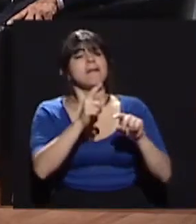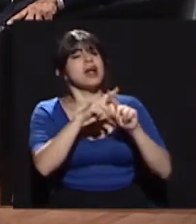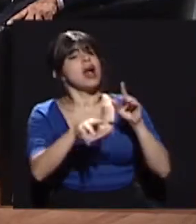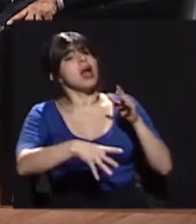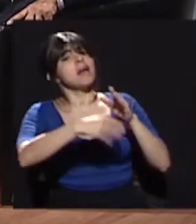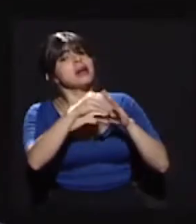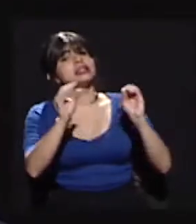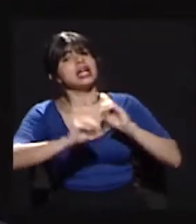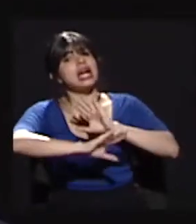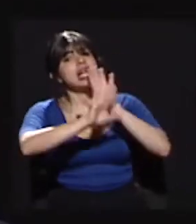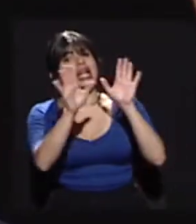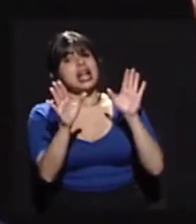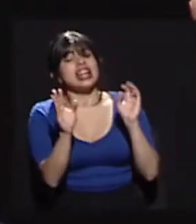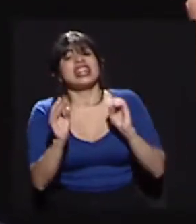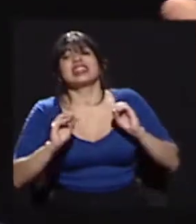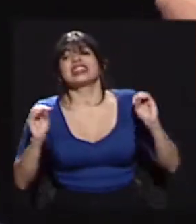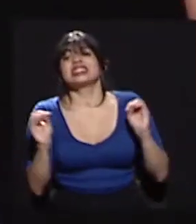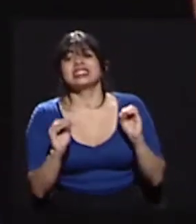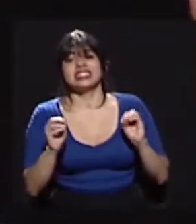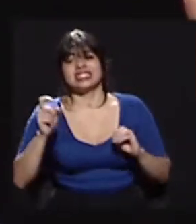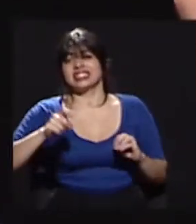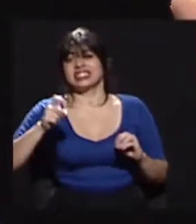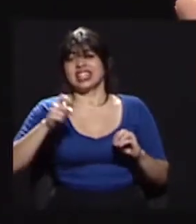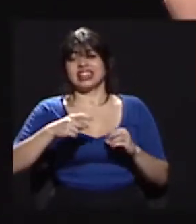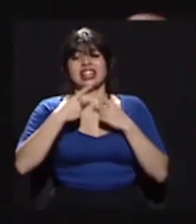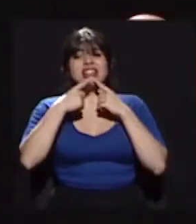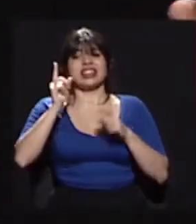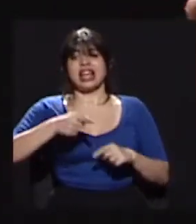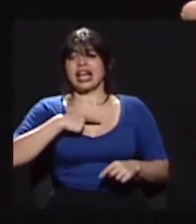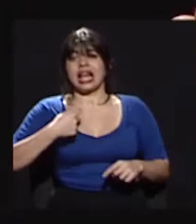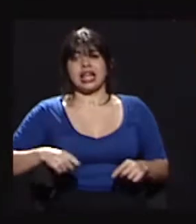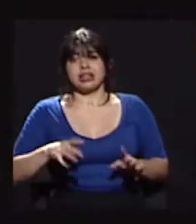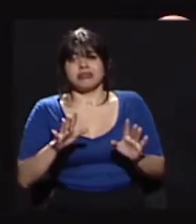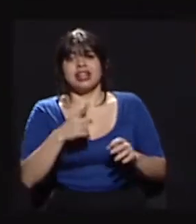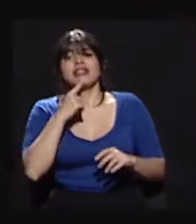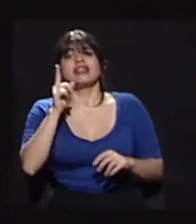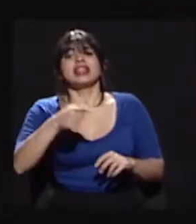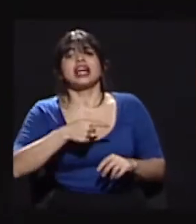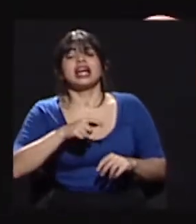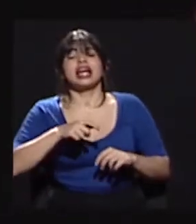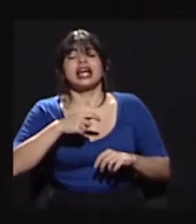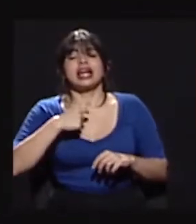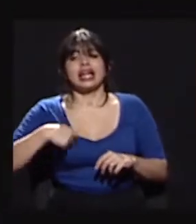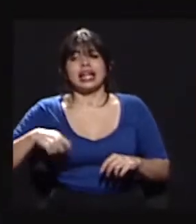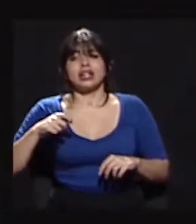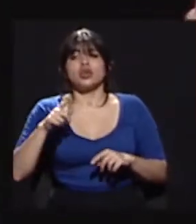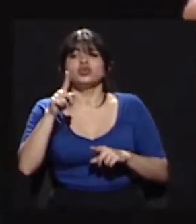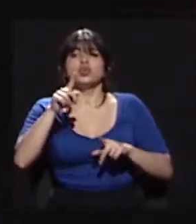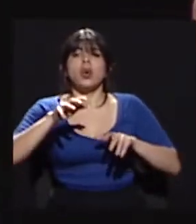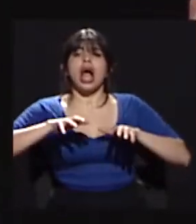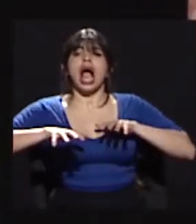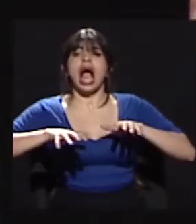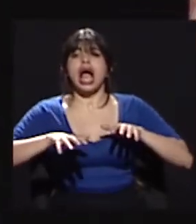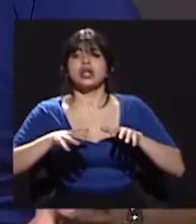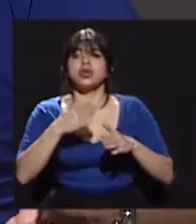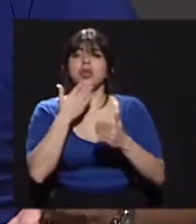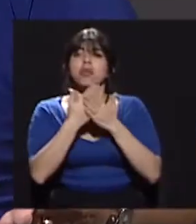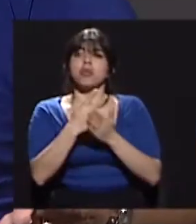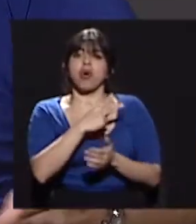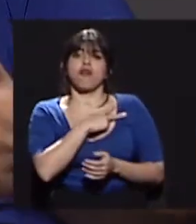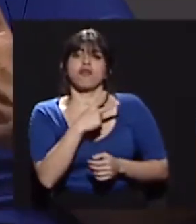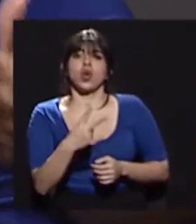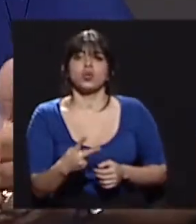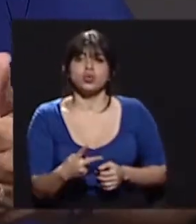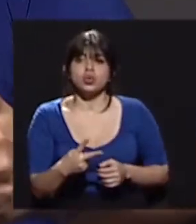claro que ni siquiera era necesario el decreto no un decreto es un acto me parece de buena voluntad